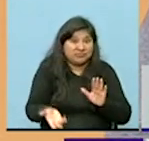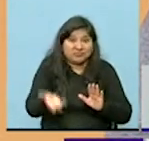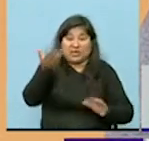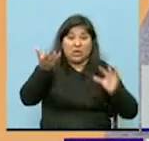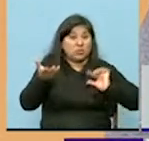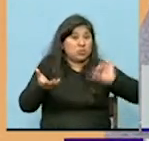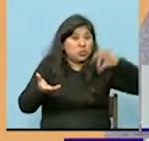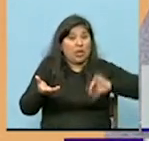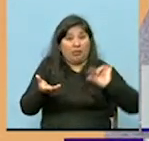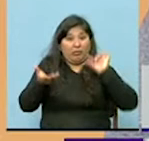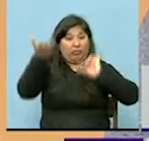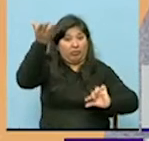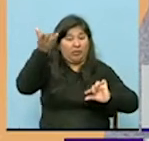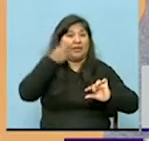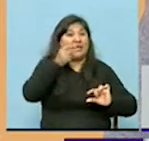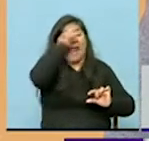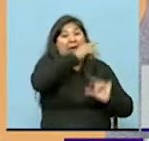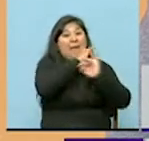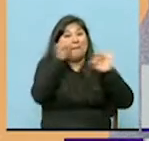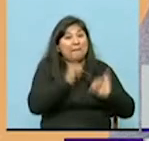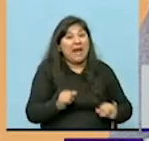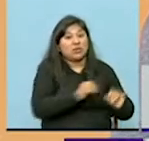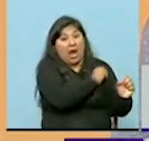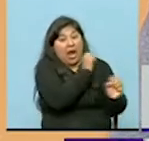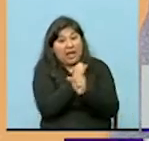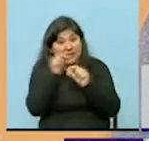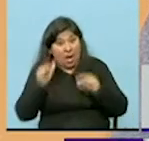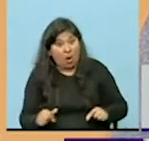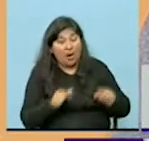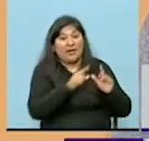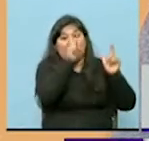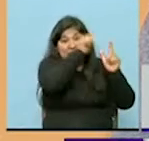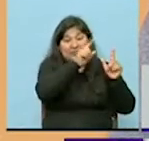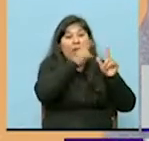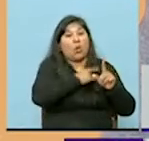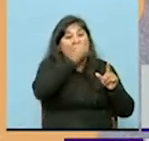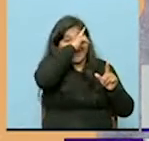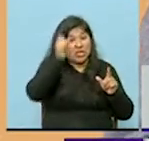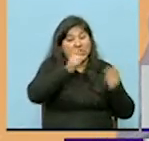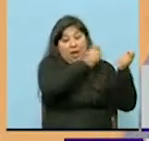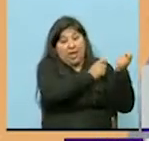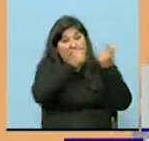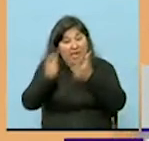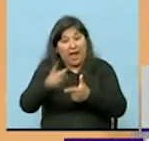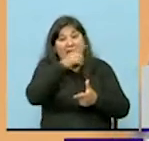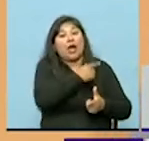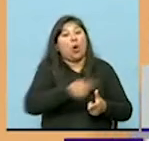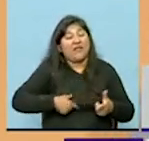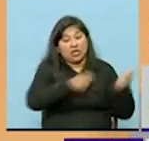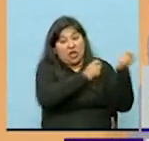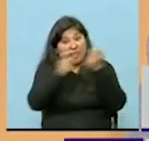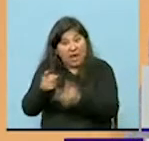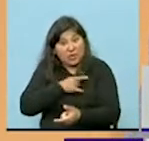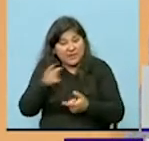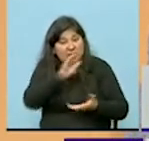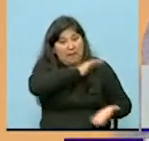operativos desde marzo no hay proyectos no se puede investigar porque bueno dentro de creo yo del proyecto de